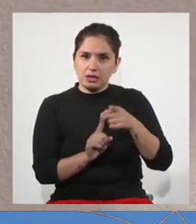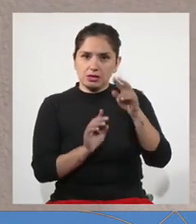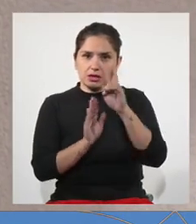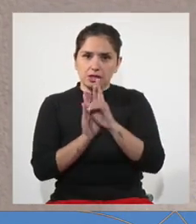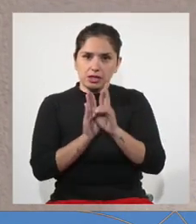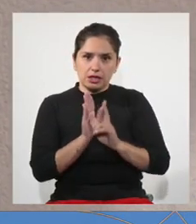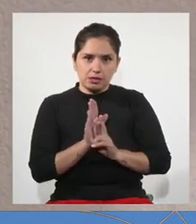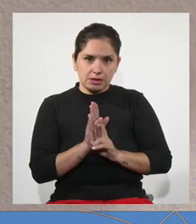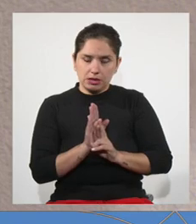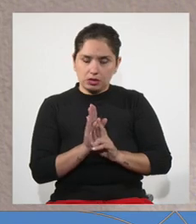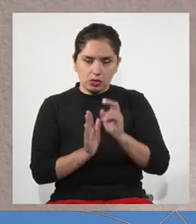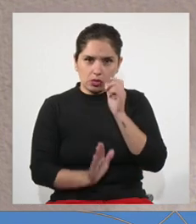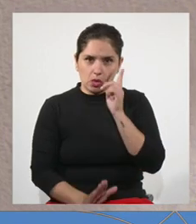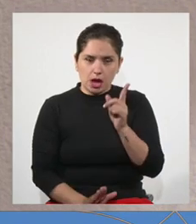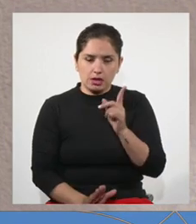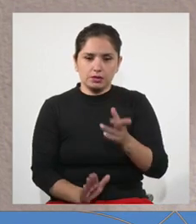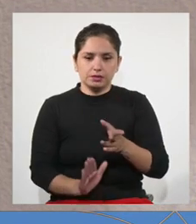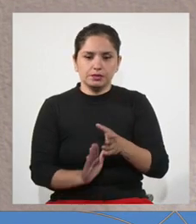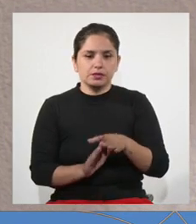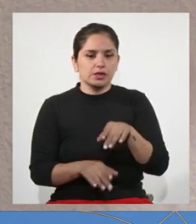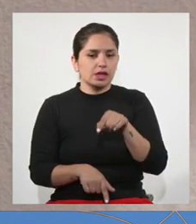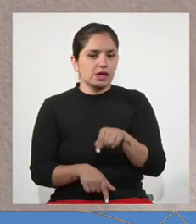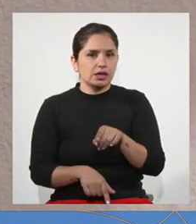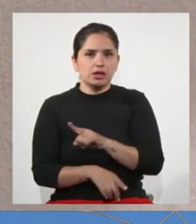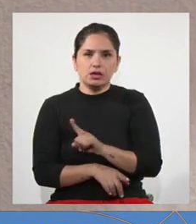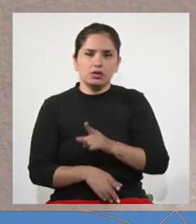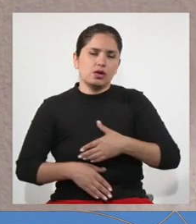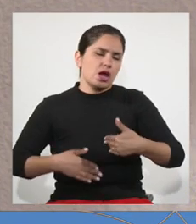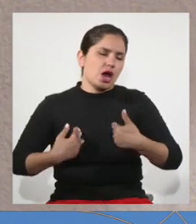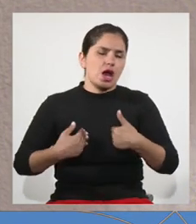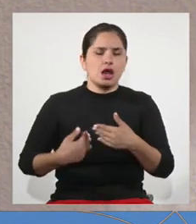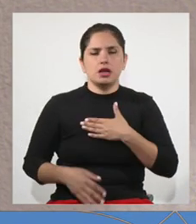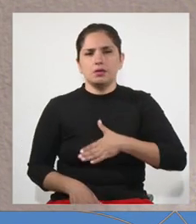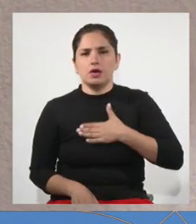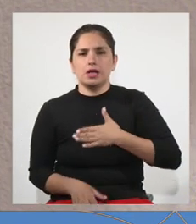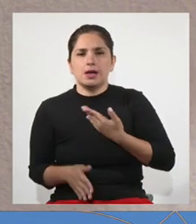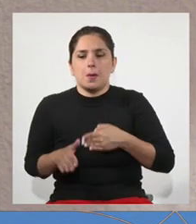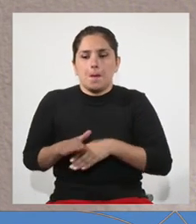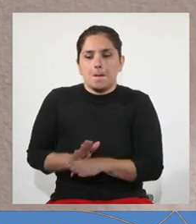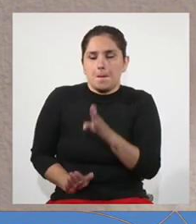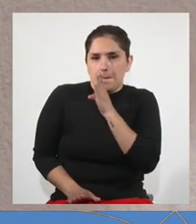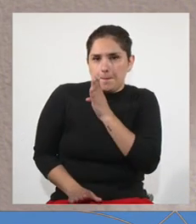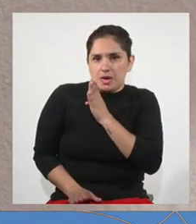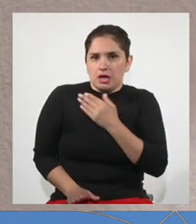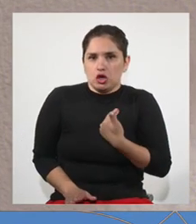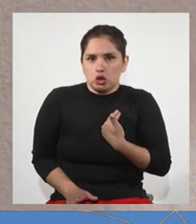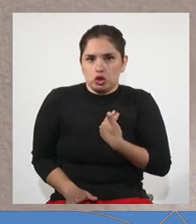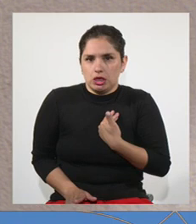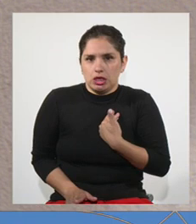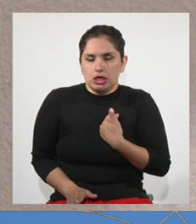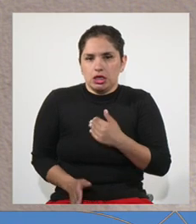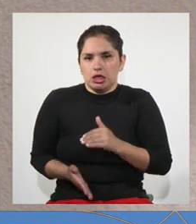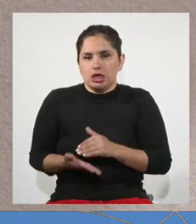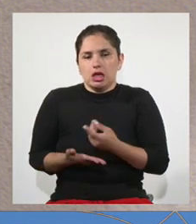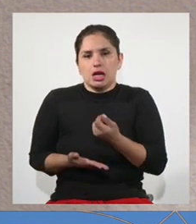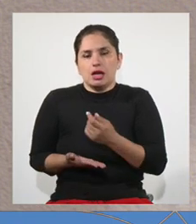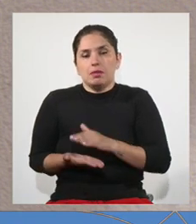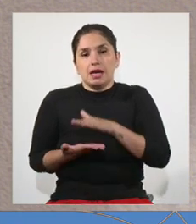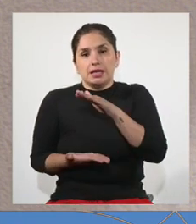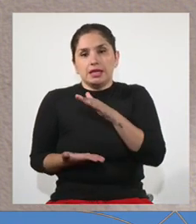reglamento es el siguiente. Aquí no hay ningún ánimo de esconder los excedentes a los cuales van a